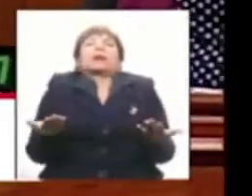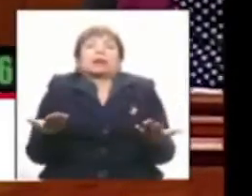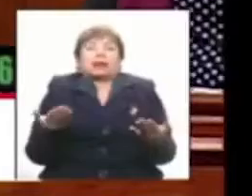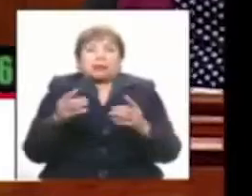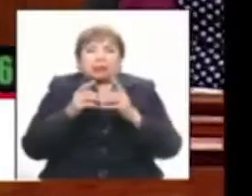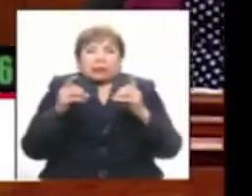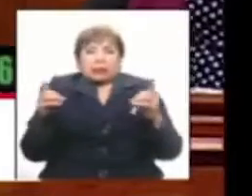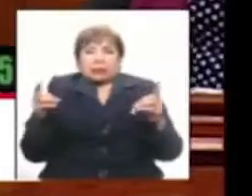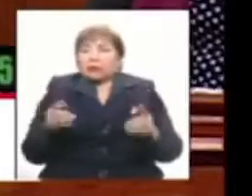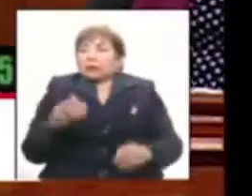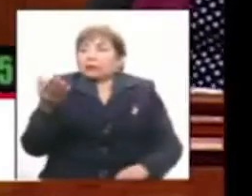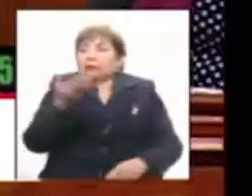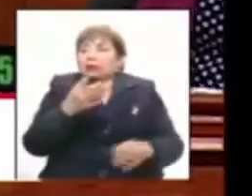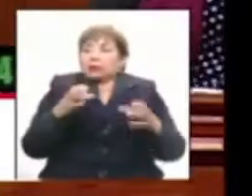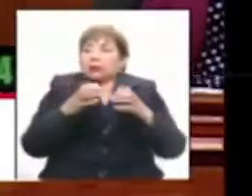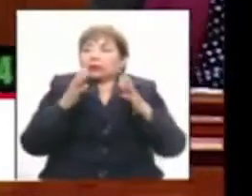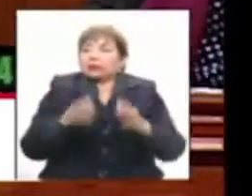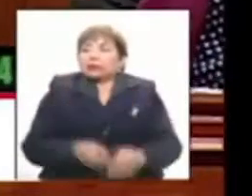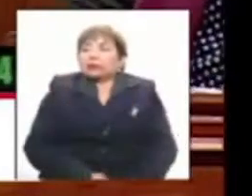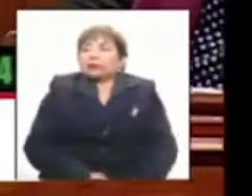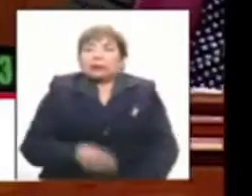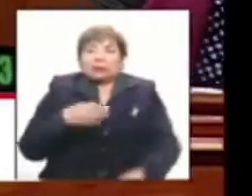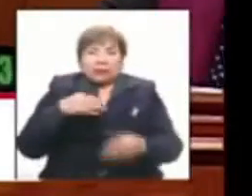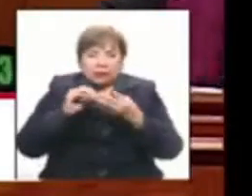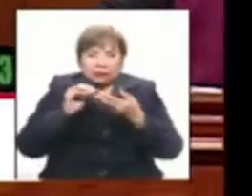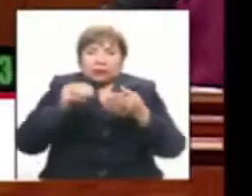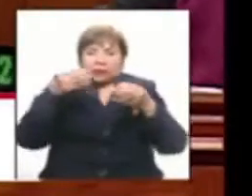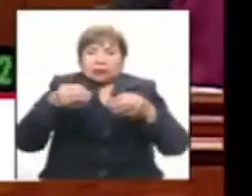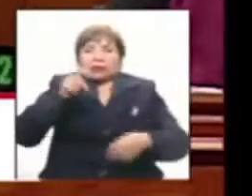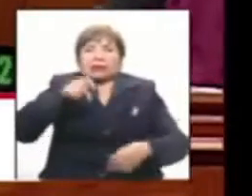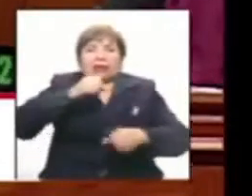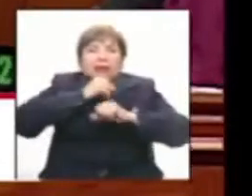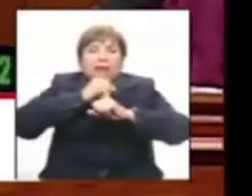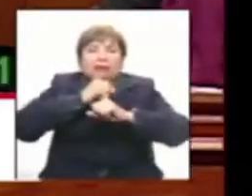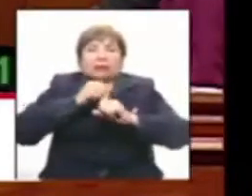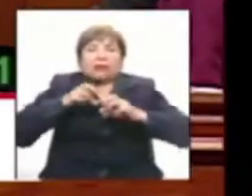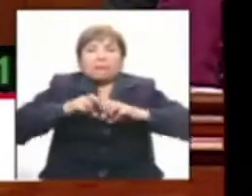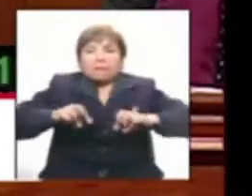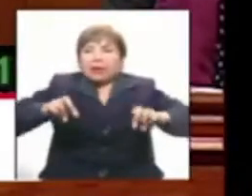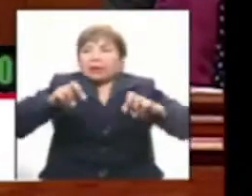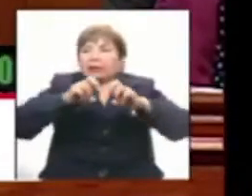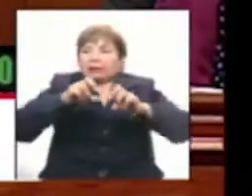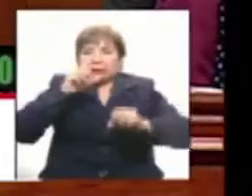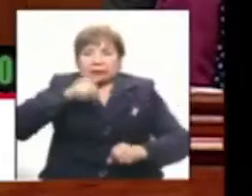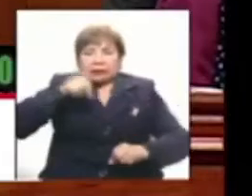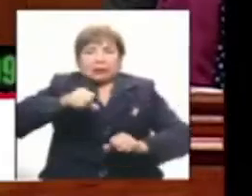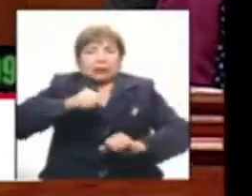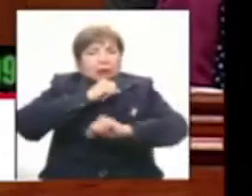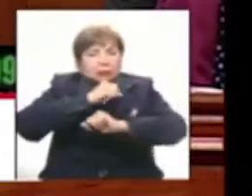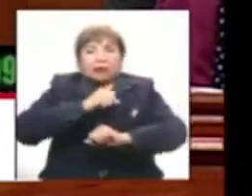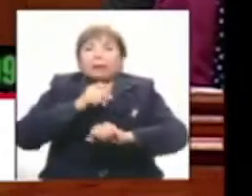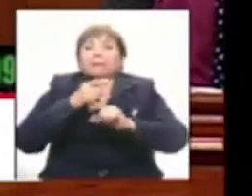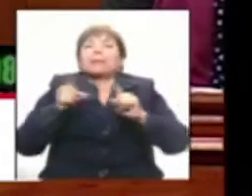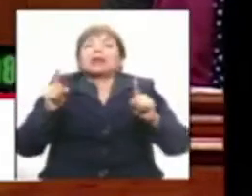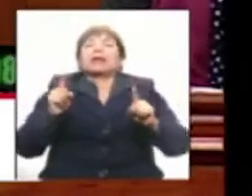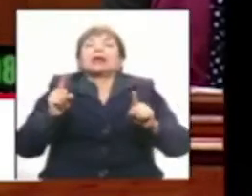que apartarnos? Señores congresistas, me ratifico en mi necesidad de defenderle el fuero parlamentario. Sí, lo vamos a defender,